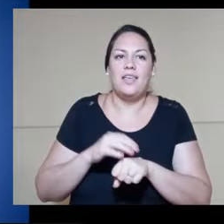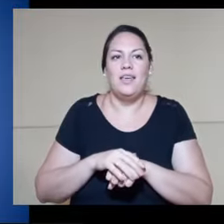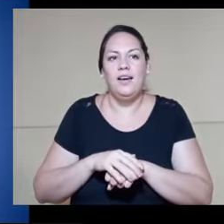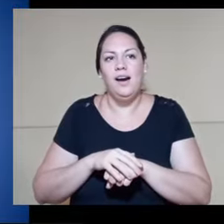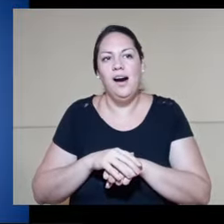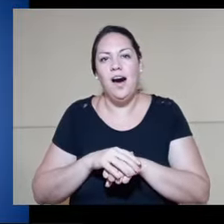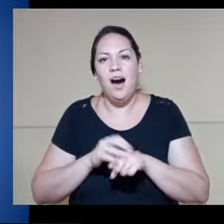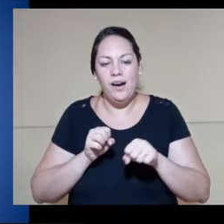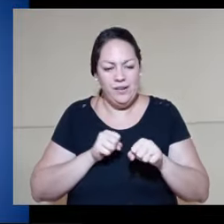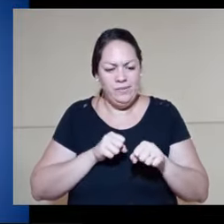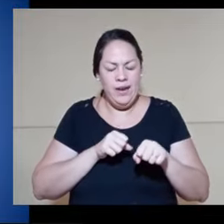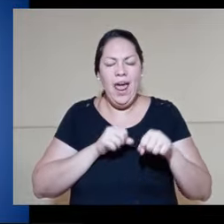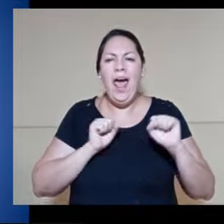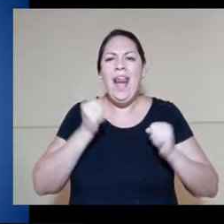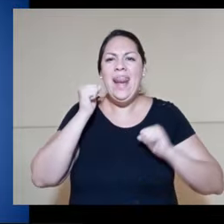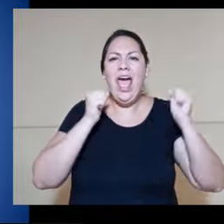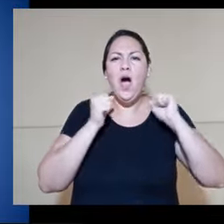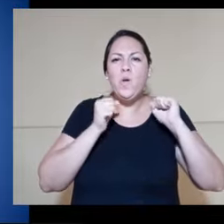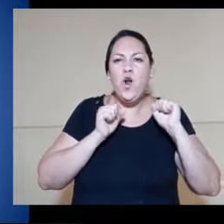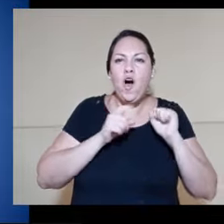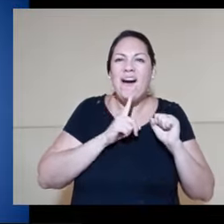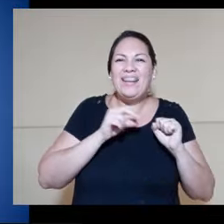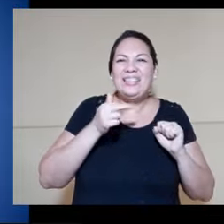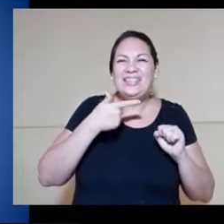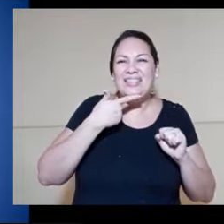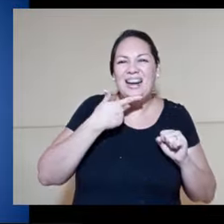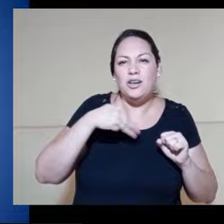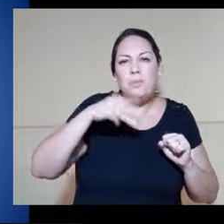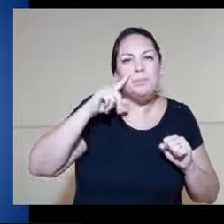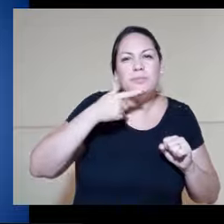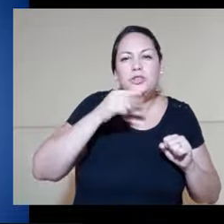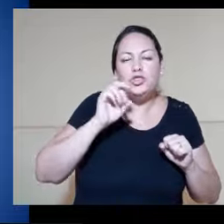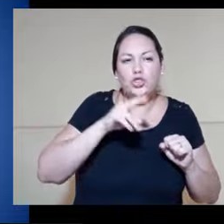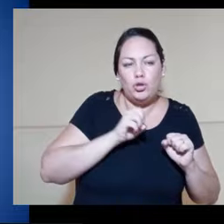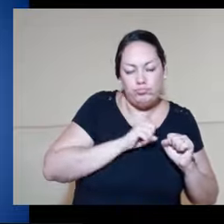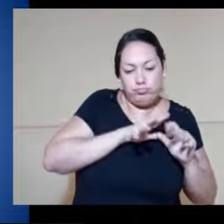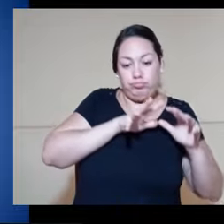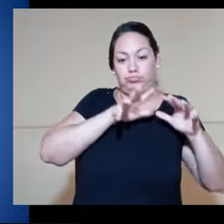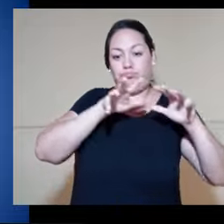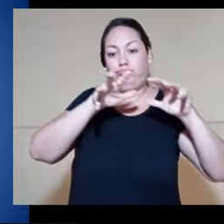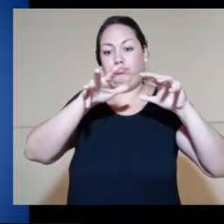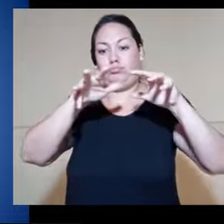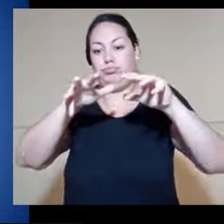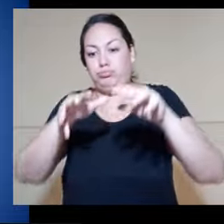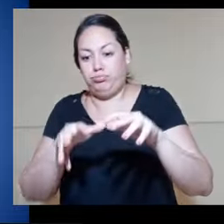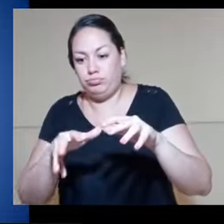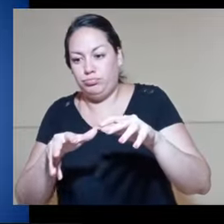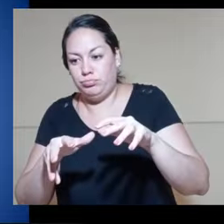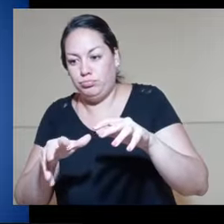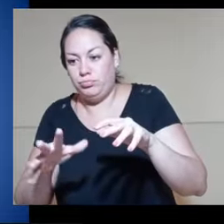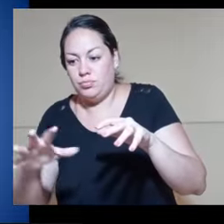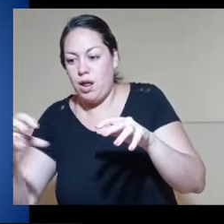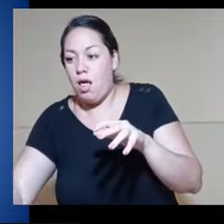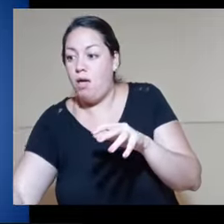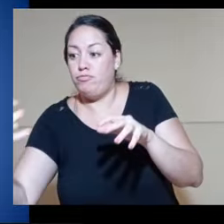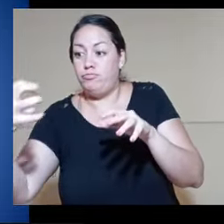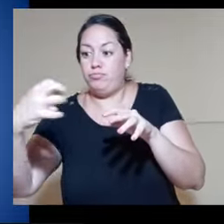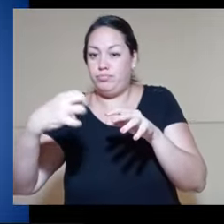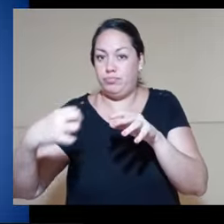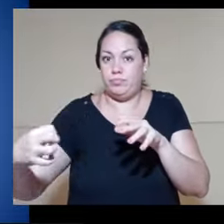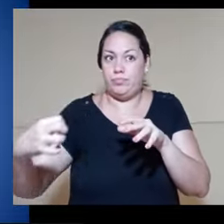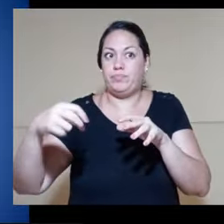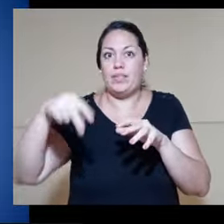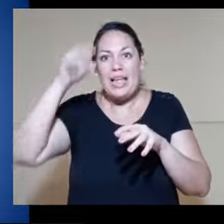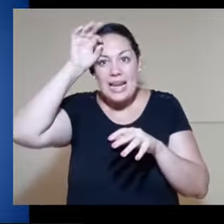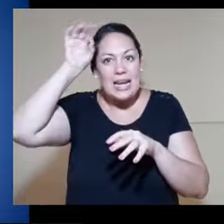y el cuentito era que venía el neurotransmisor, se liberaba el espacio sináptico, se fijaba al receptor y se